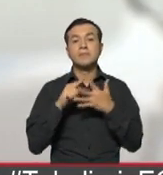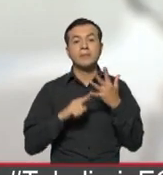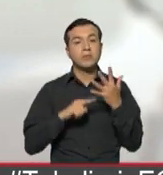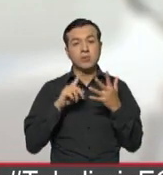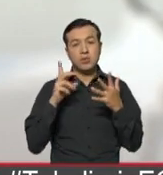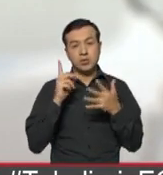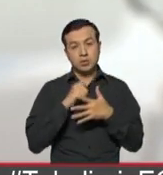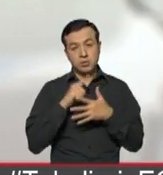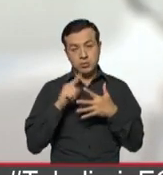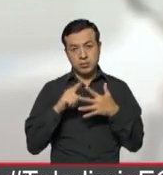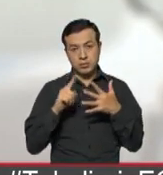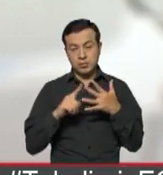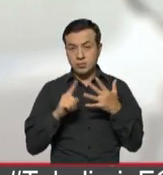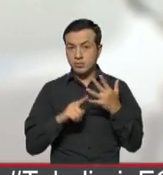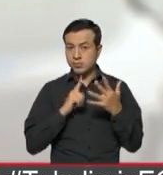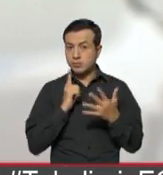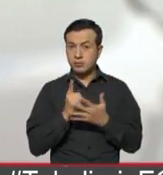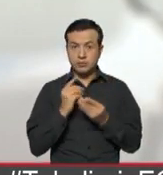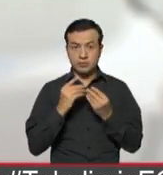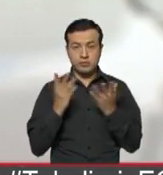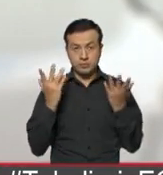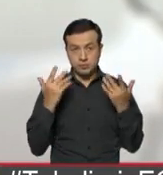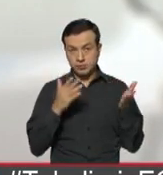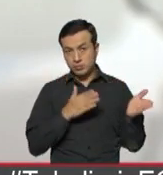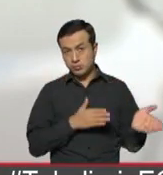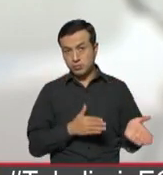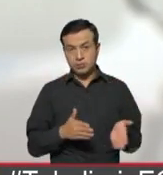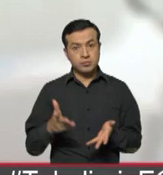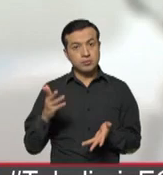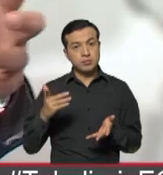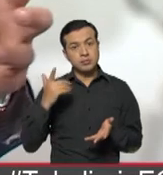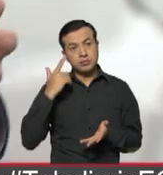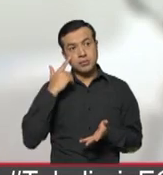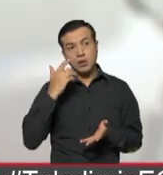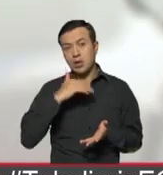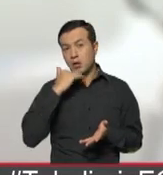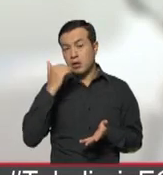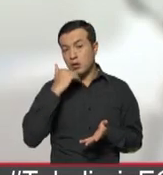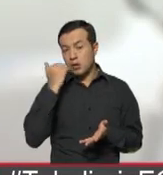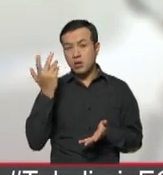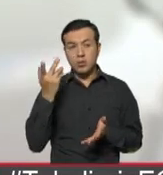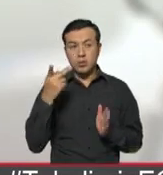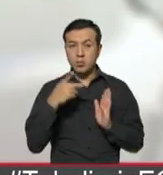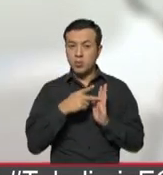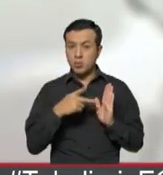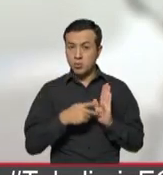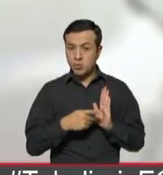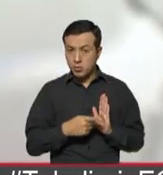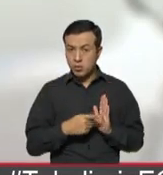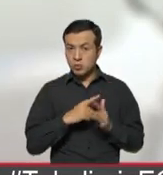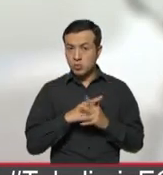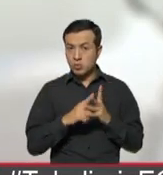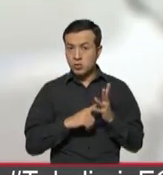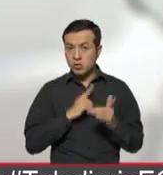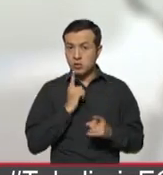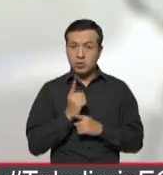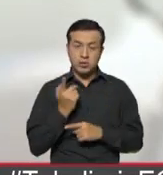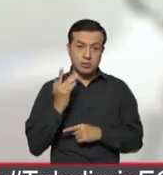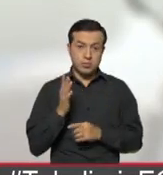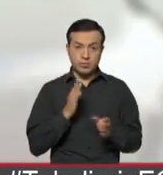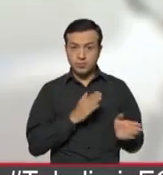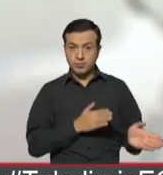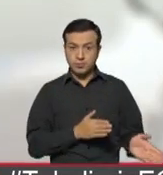todos los casos, ¿no? Y esto lleva a pensar que efectivamente podría haber algún elemento que los une, que los conecta, pero que